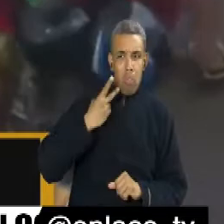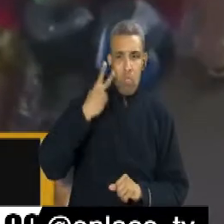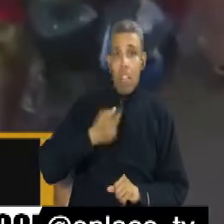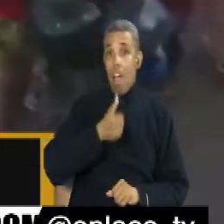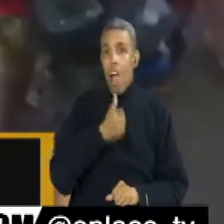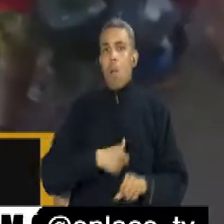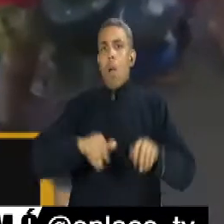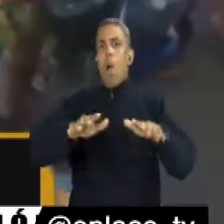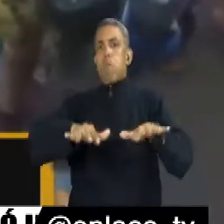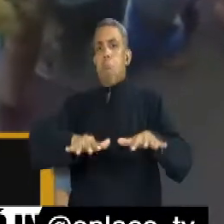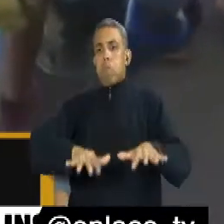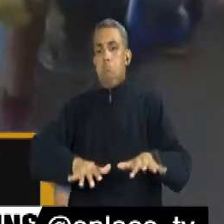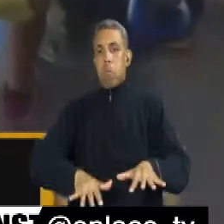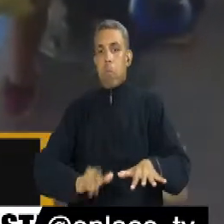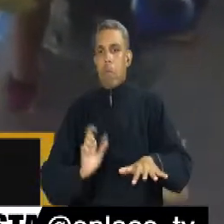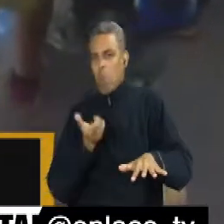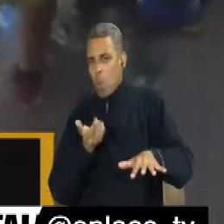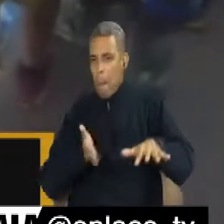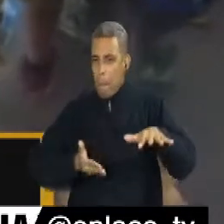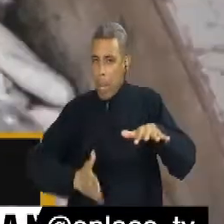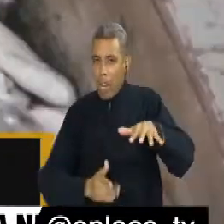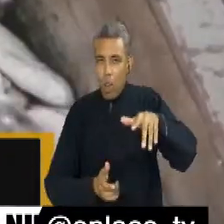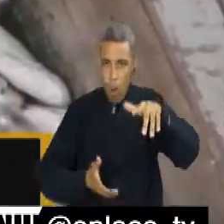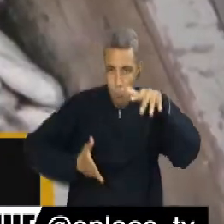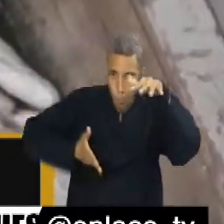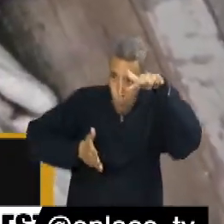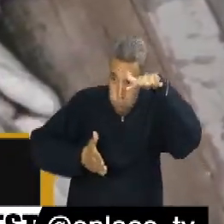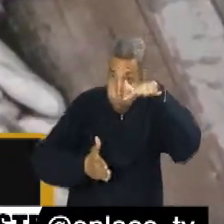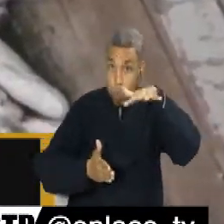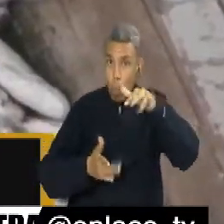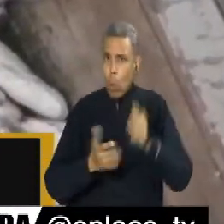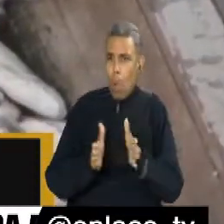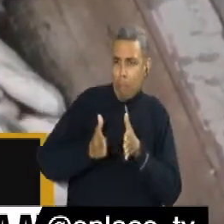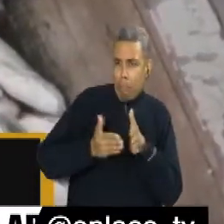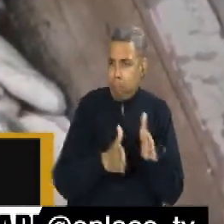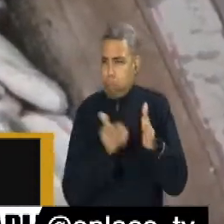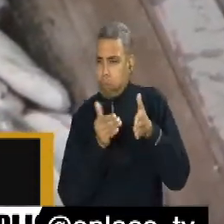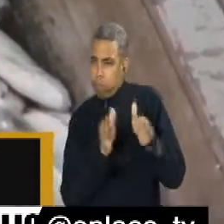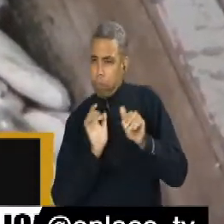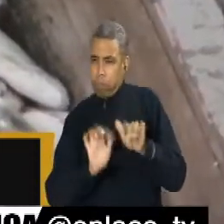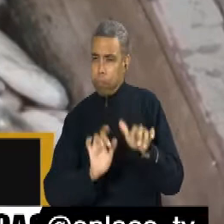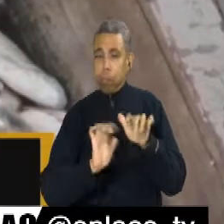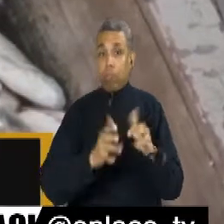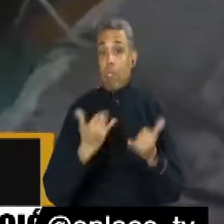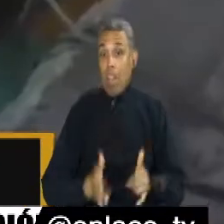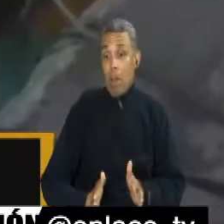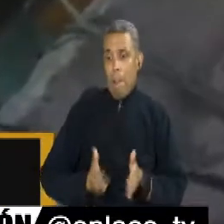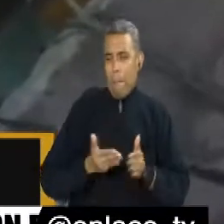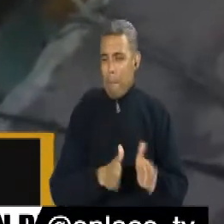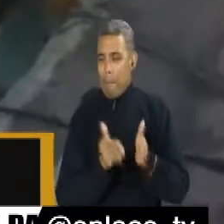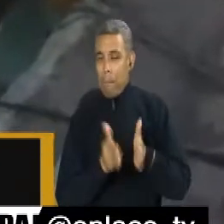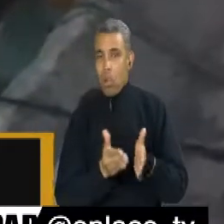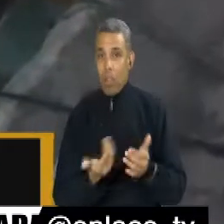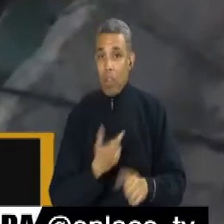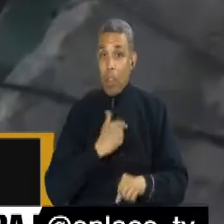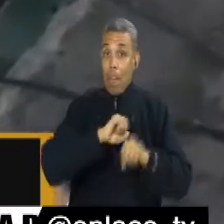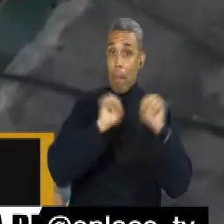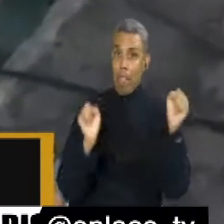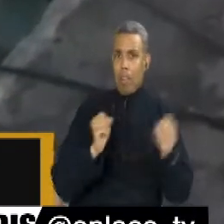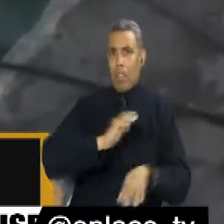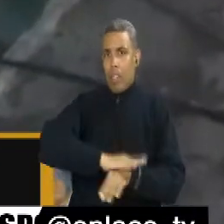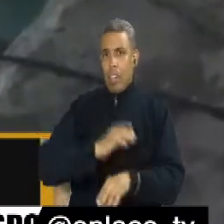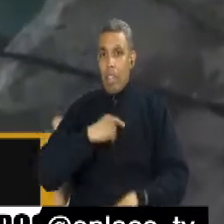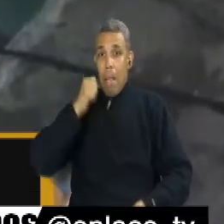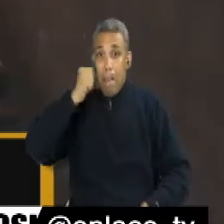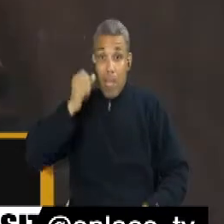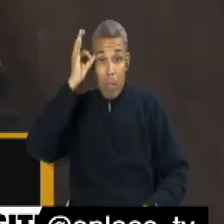sale, sube y está viendo pescado barato por todo aquí en Barranca Bermeja. Horas de la mañana y horas de la tarde también. Y mañana de